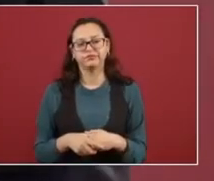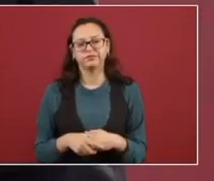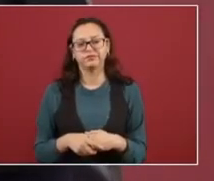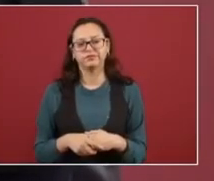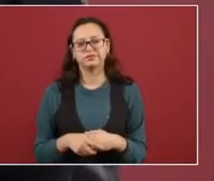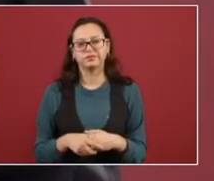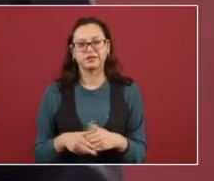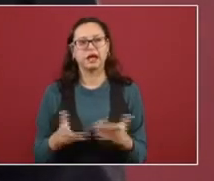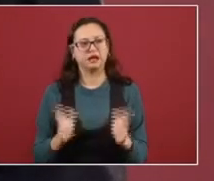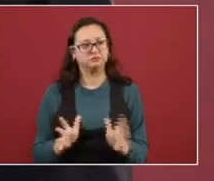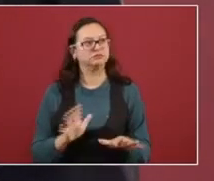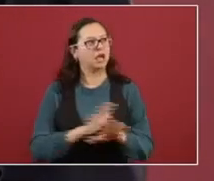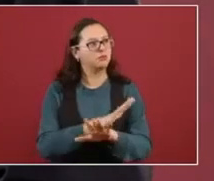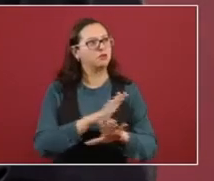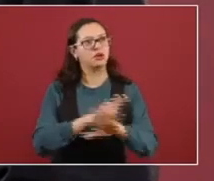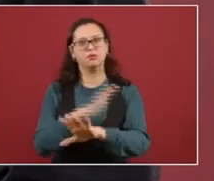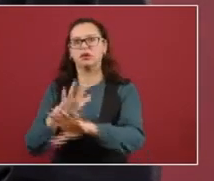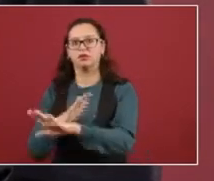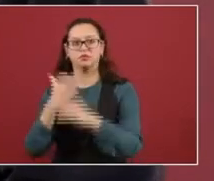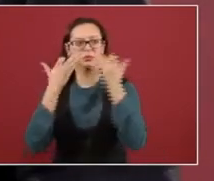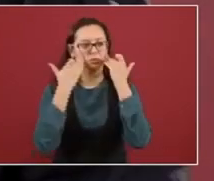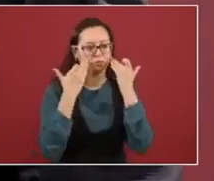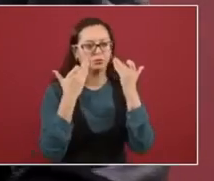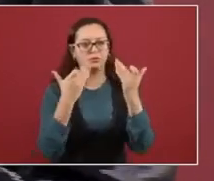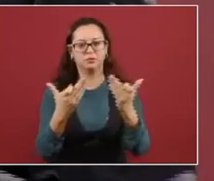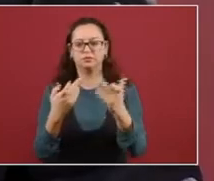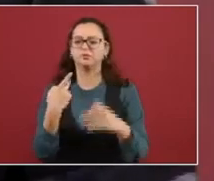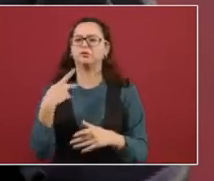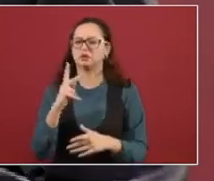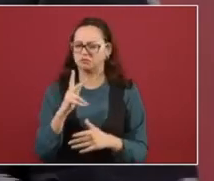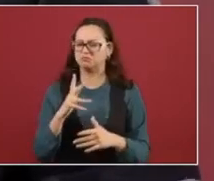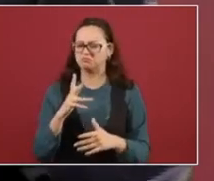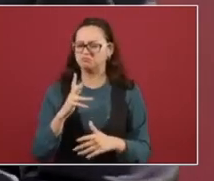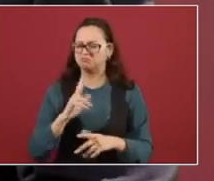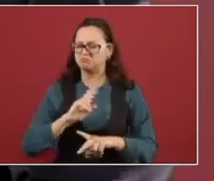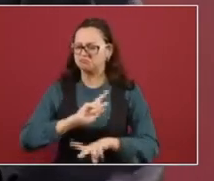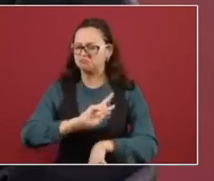ver más los cambios. Pero ya vamos